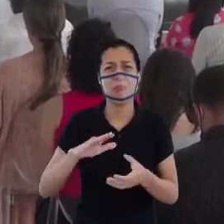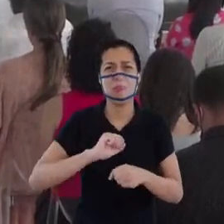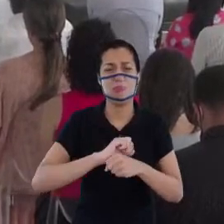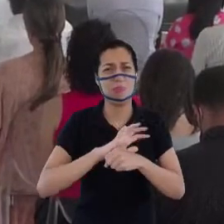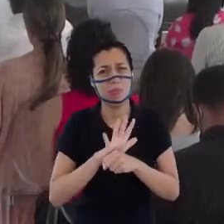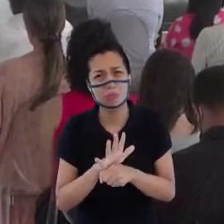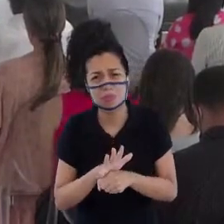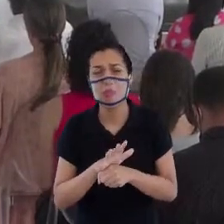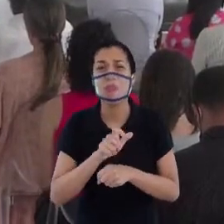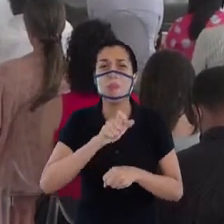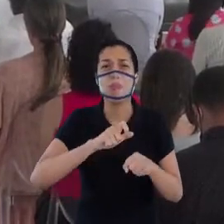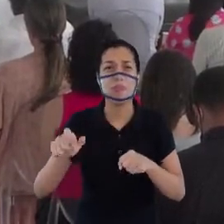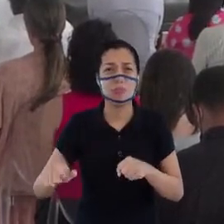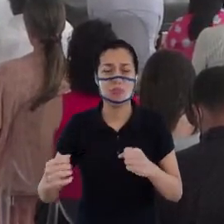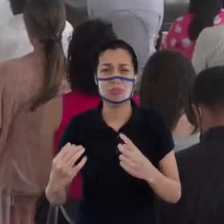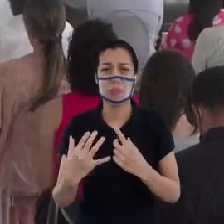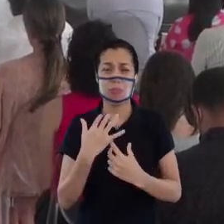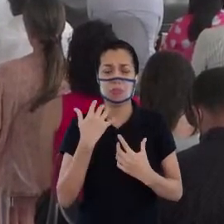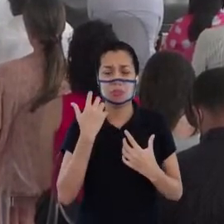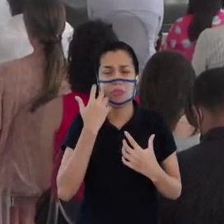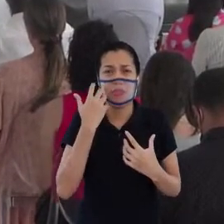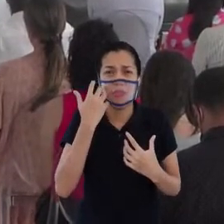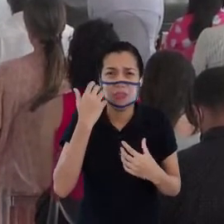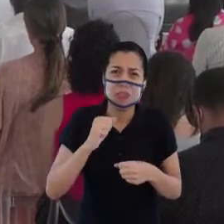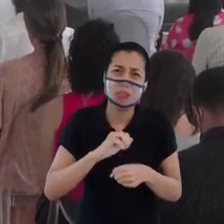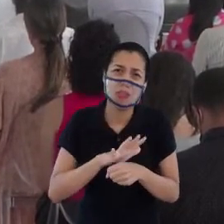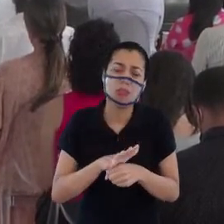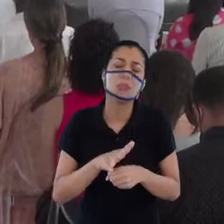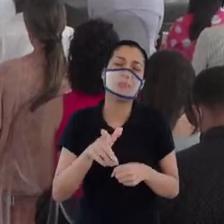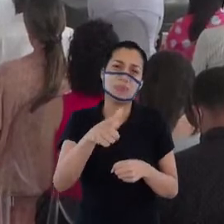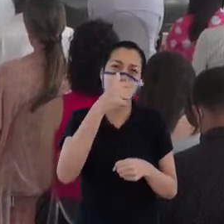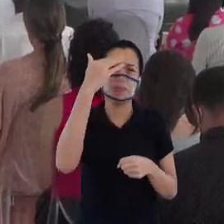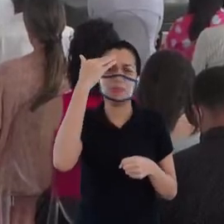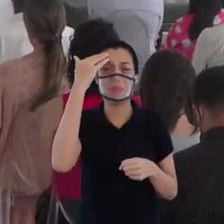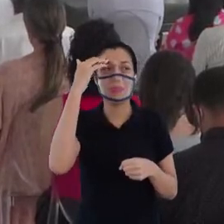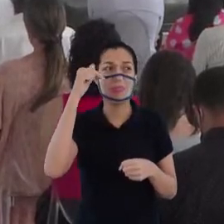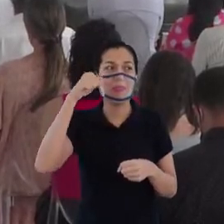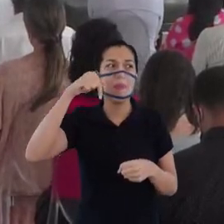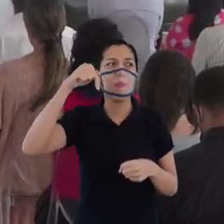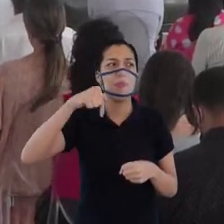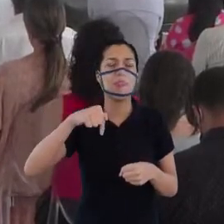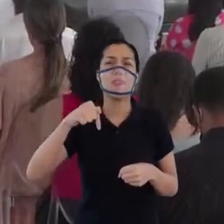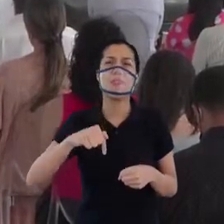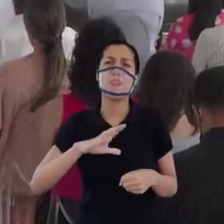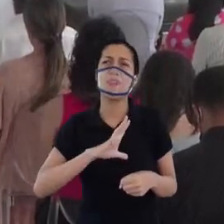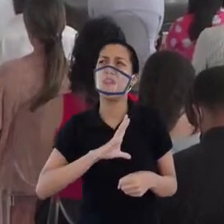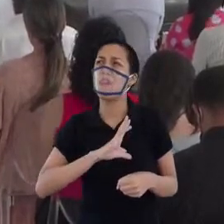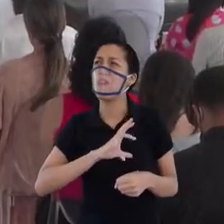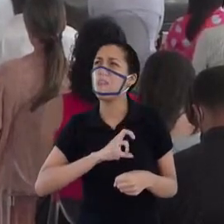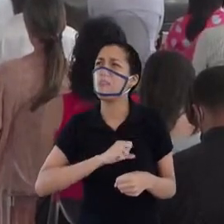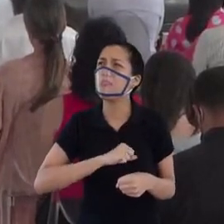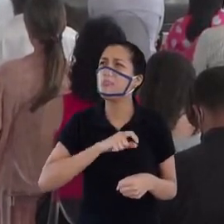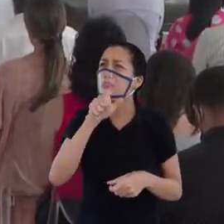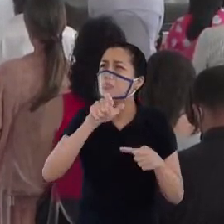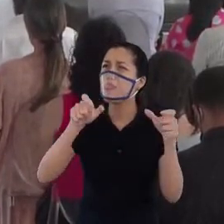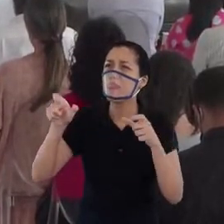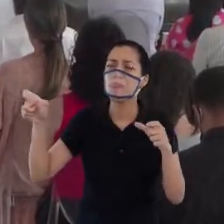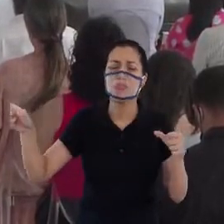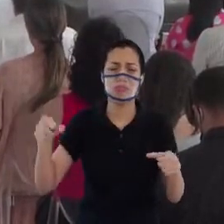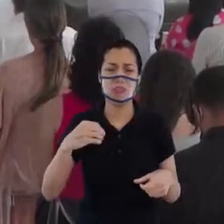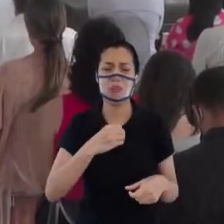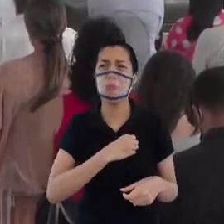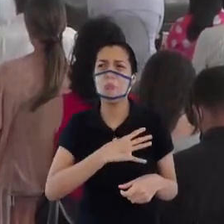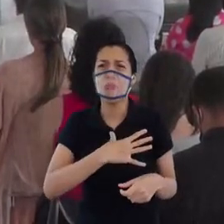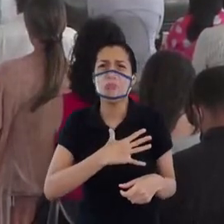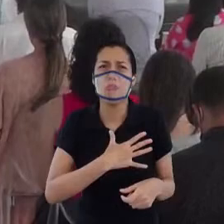de contagiados, pero especialmente hoy vemos que hay un profundo dolor porque la gente ha perdido las oportunidades de